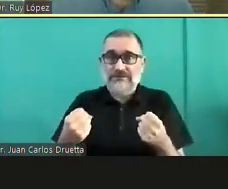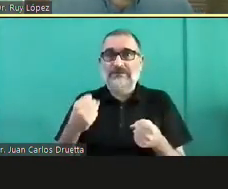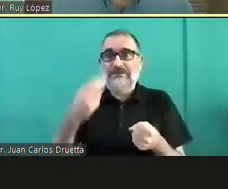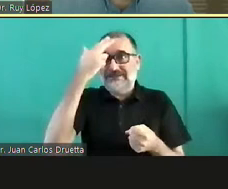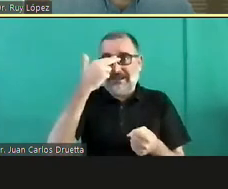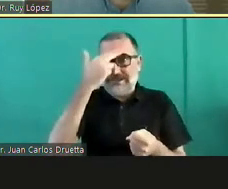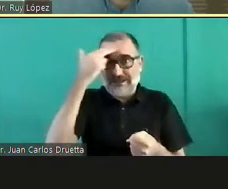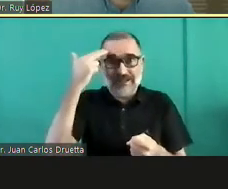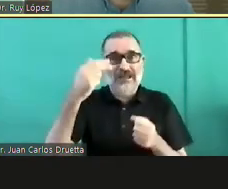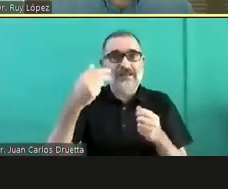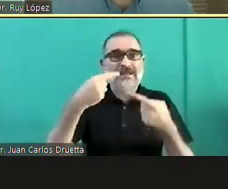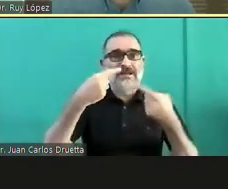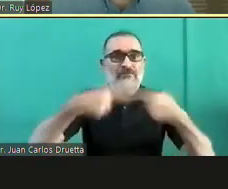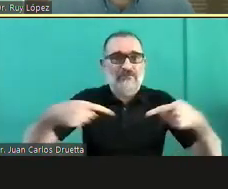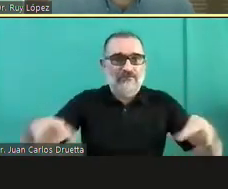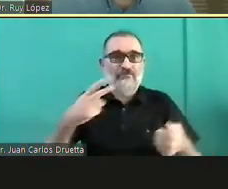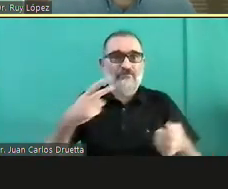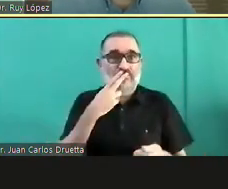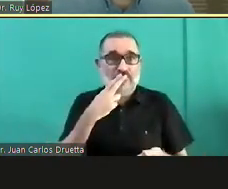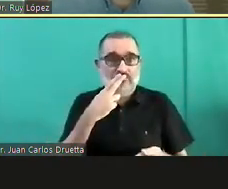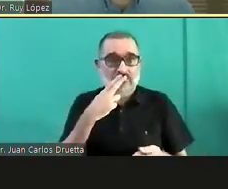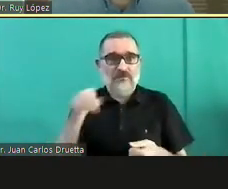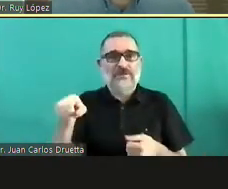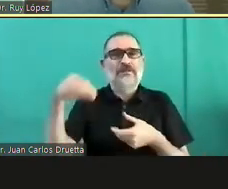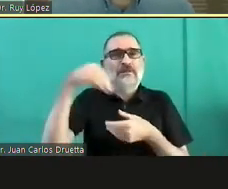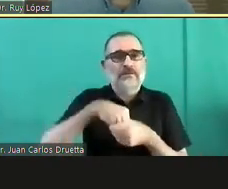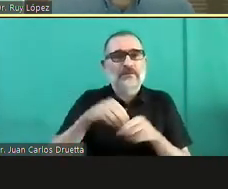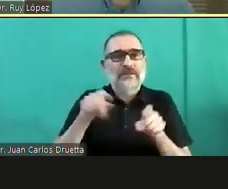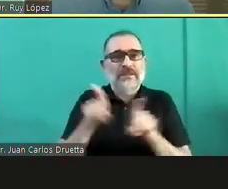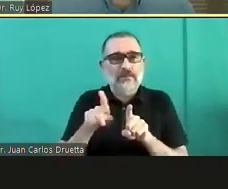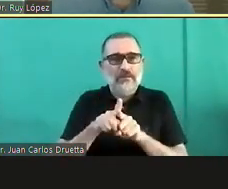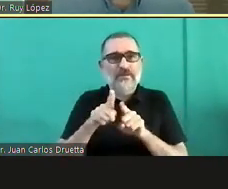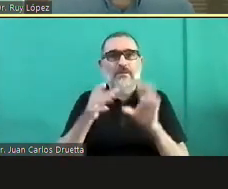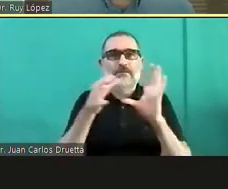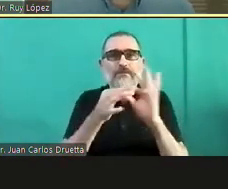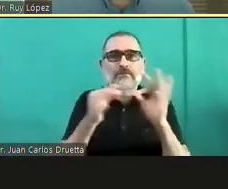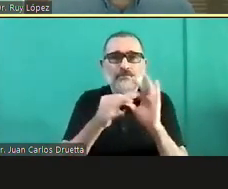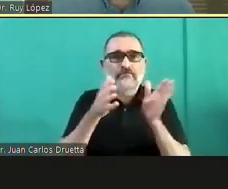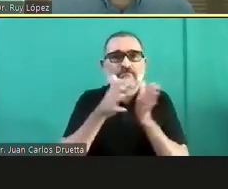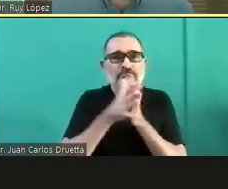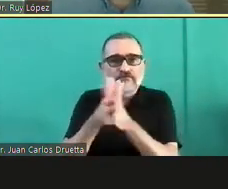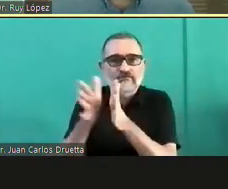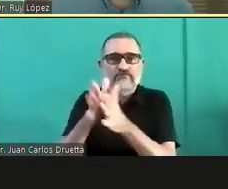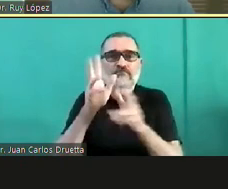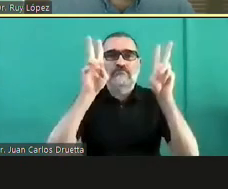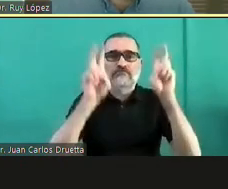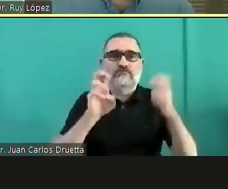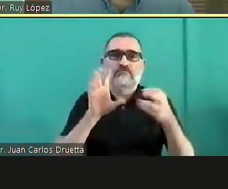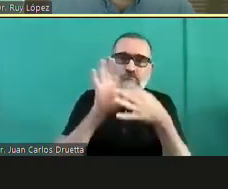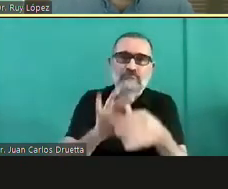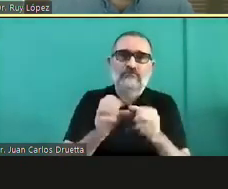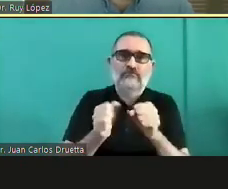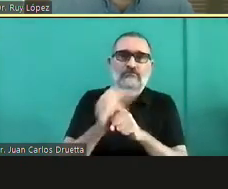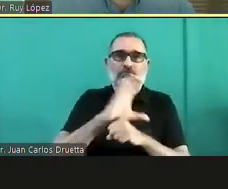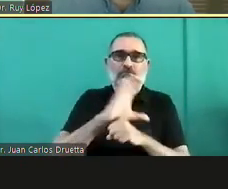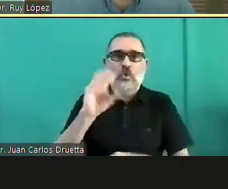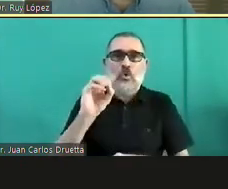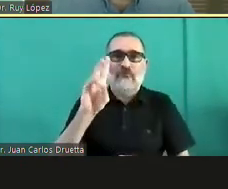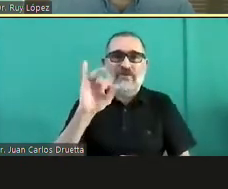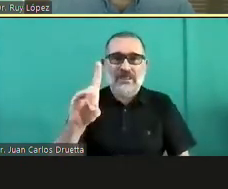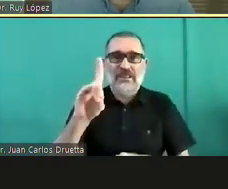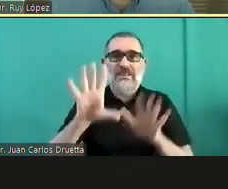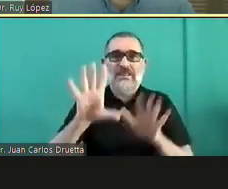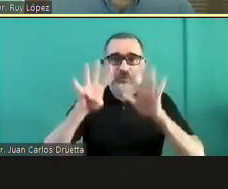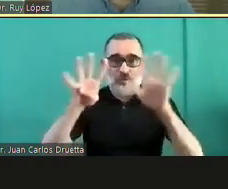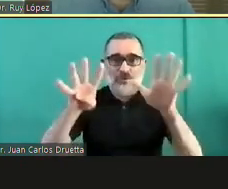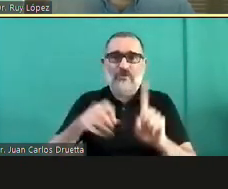productos de variadores especialmente en poblaciones en niños niñas adolescentes con una